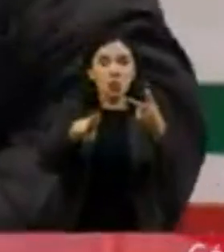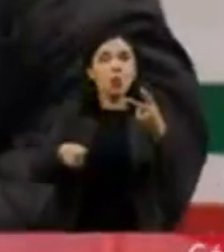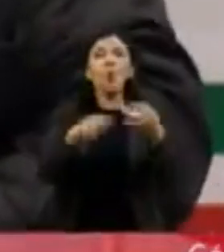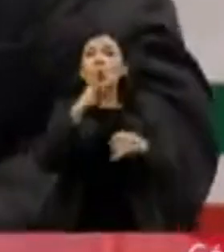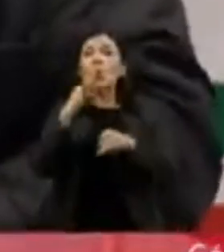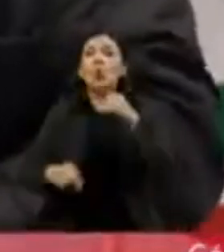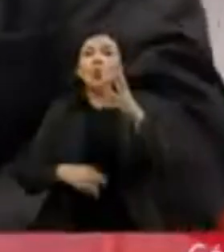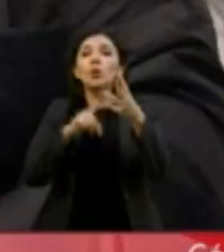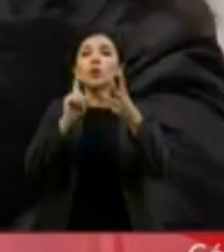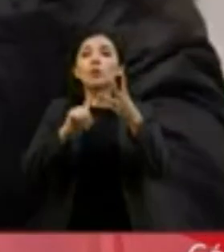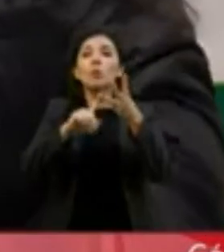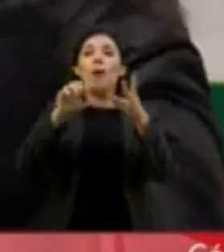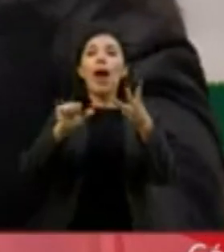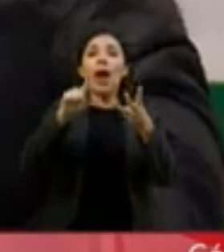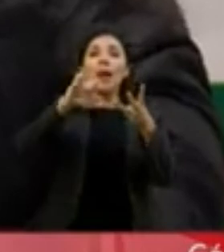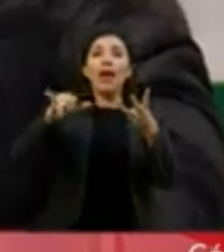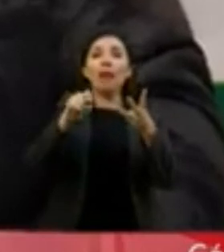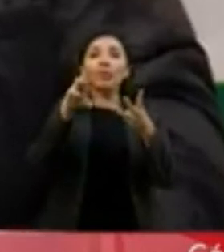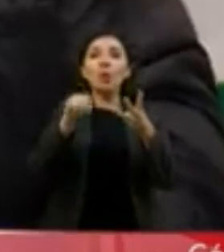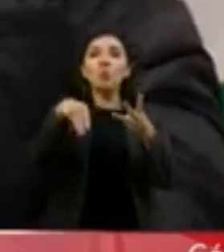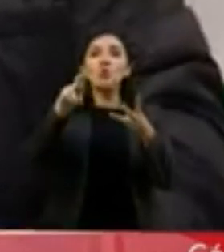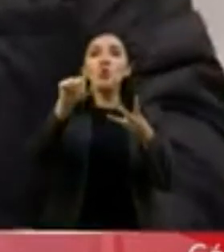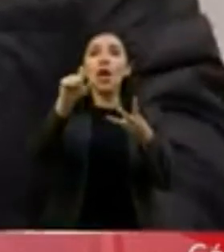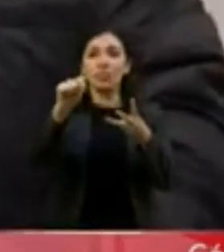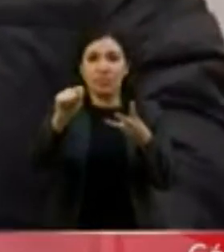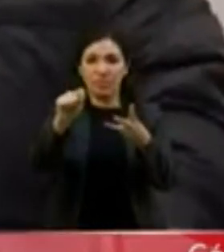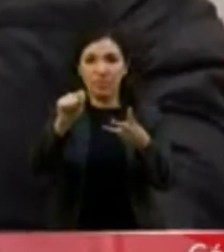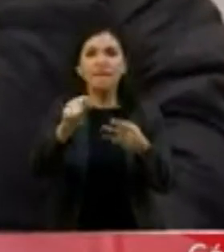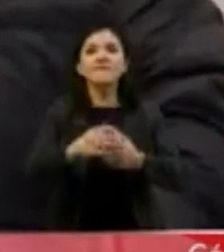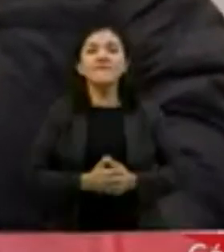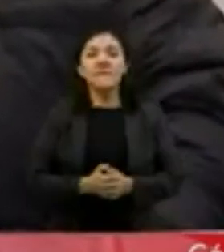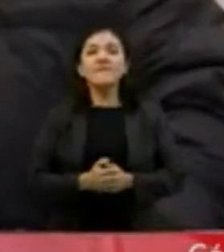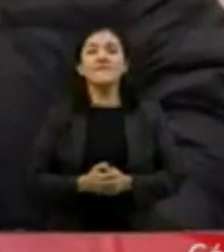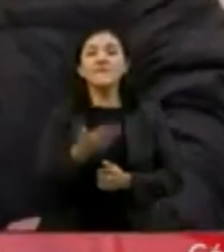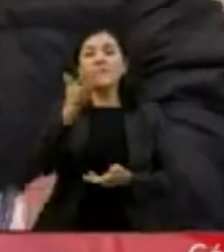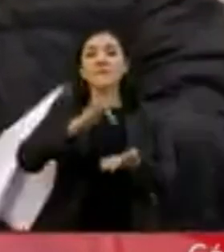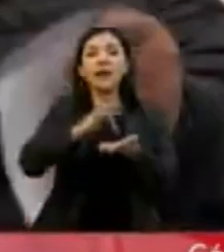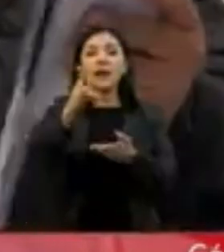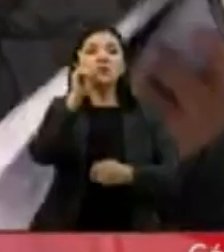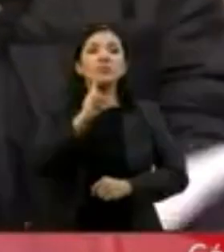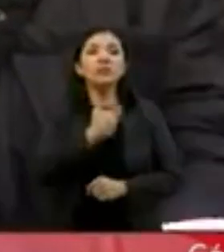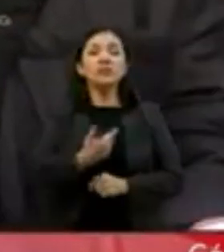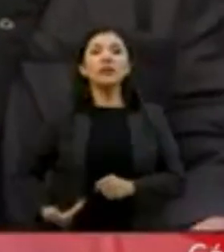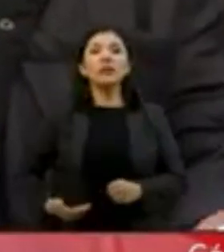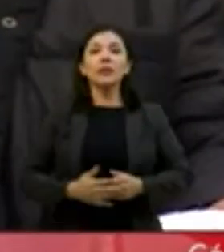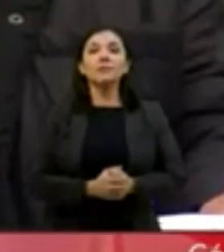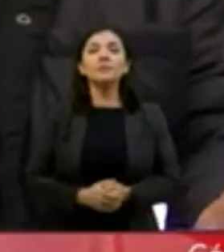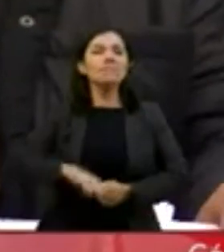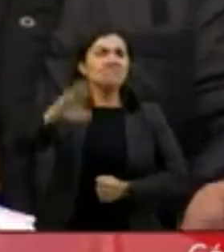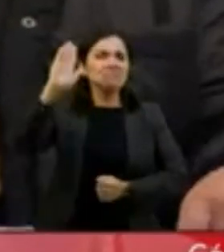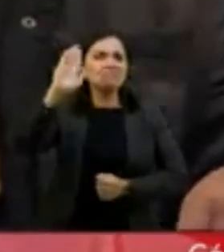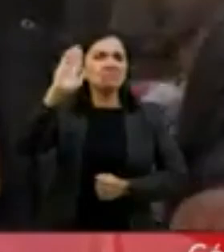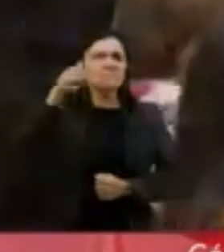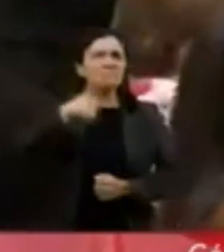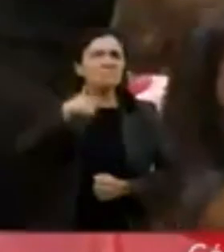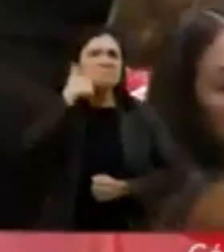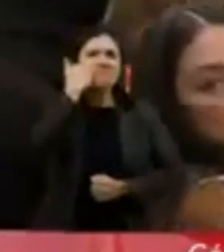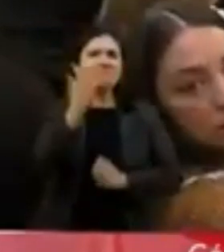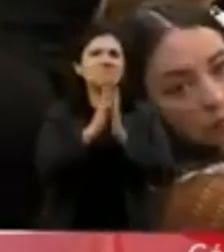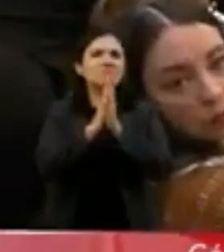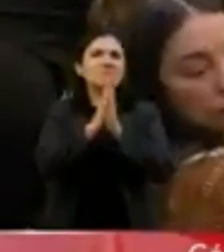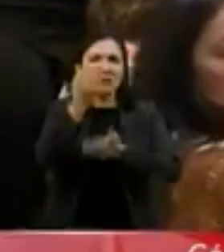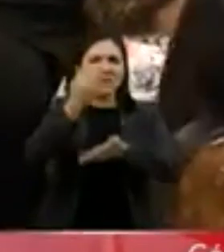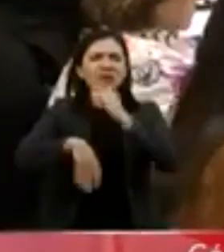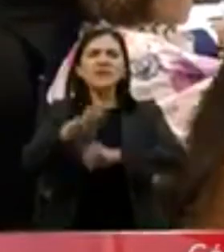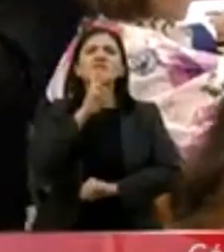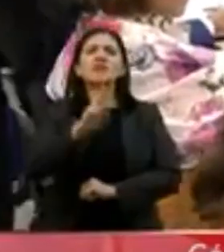el senador Alejandro mura Muchas gracias presidenta Yo quisiera que se me respondiera